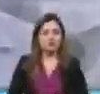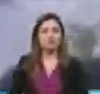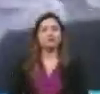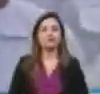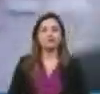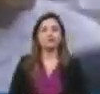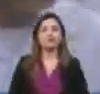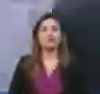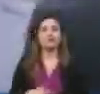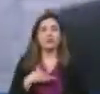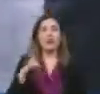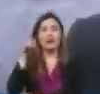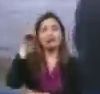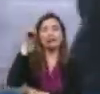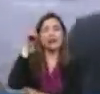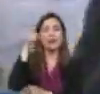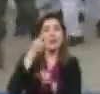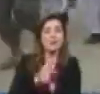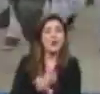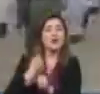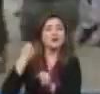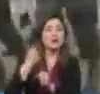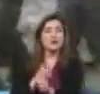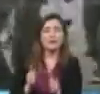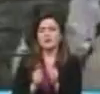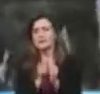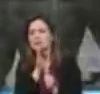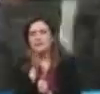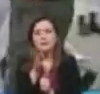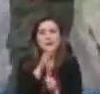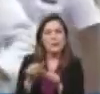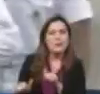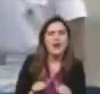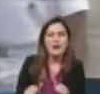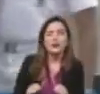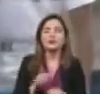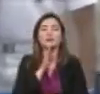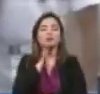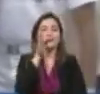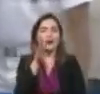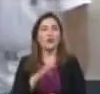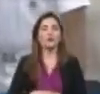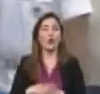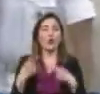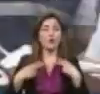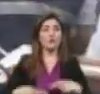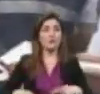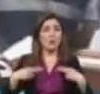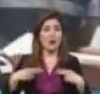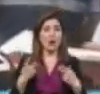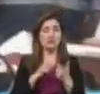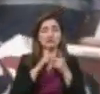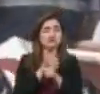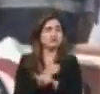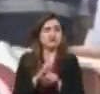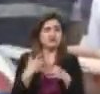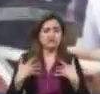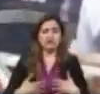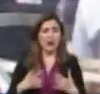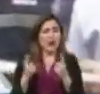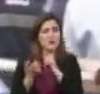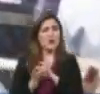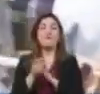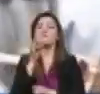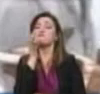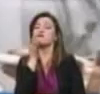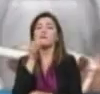ese espíritu de líder y ganas de trabajar lo acompañaban siempre, incluso cuando se sacaba el uniforme. Hasta en la finca